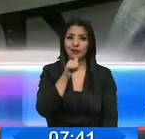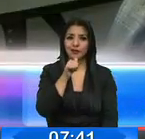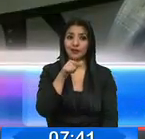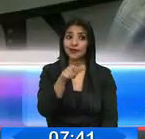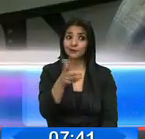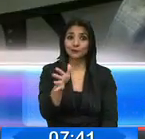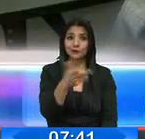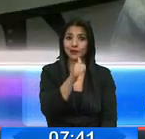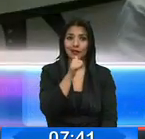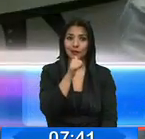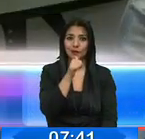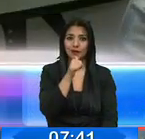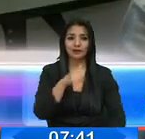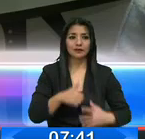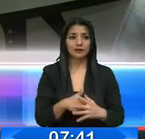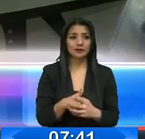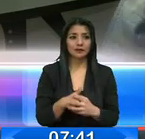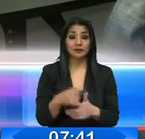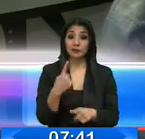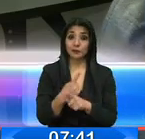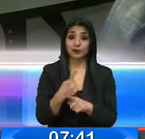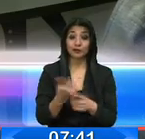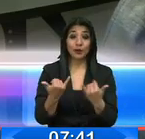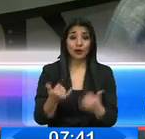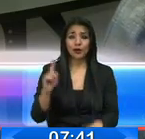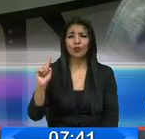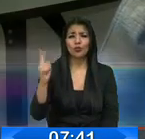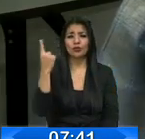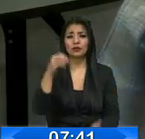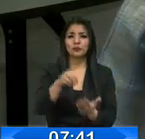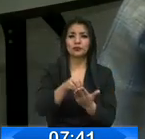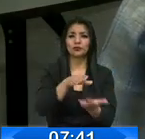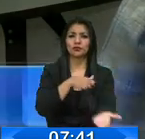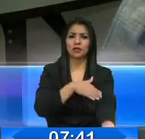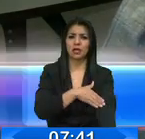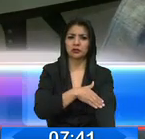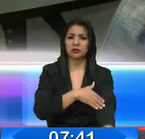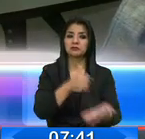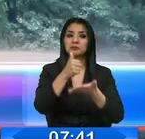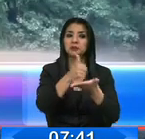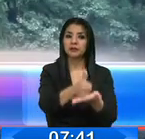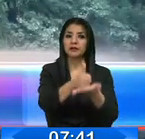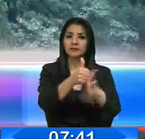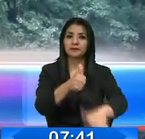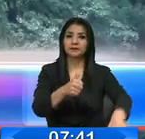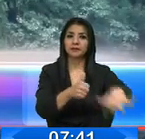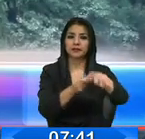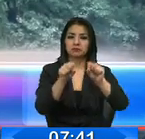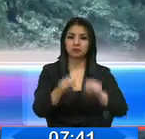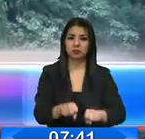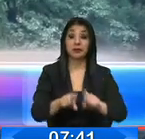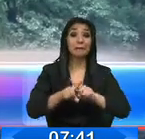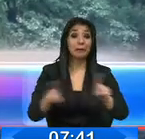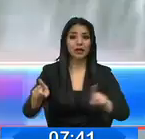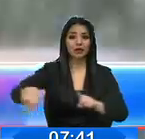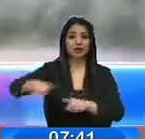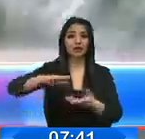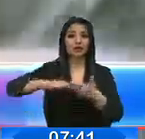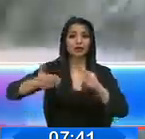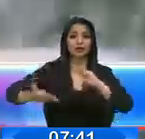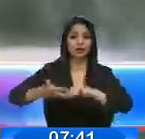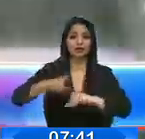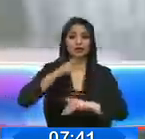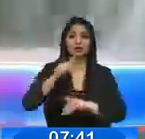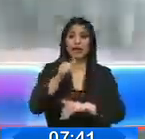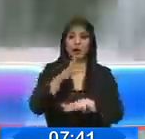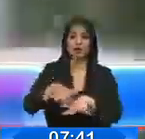agua. Entonces vemos que este es el único proyecto que puede satisfacer a ese sector. Según los moradores de Tandayapa, al quitar esta cantidad de